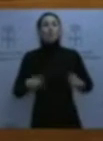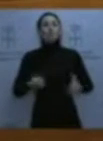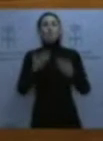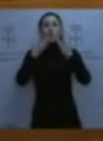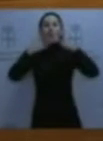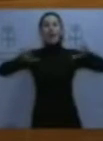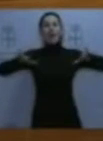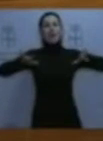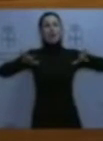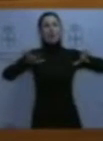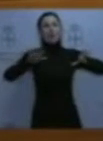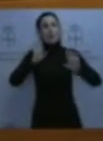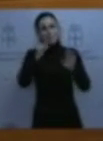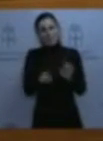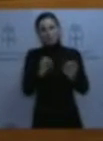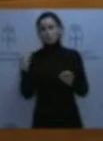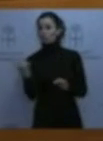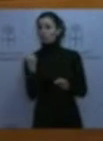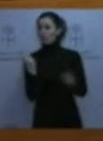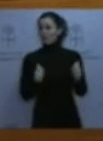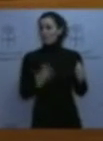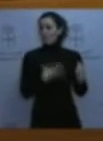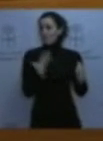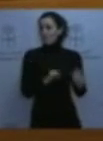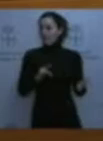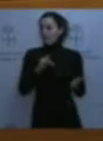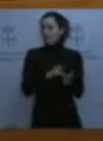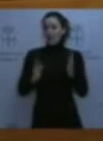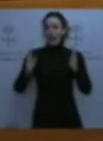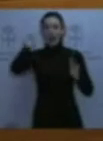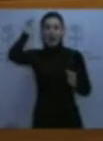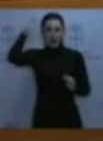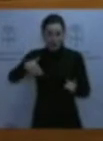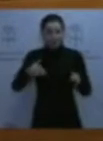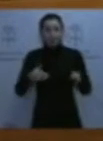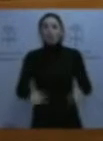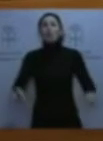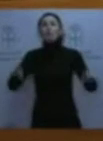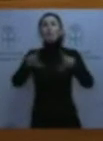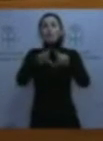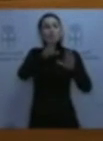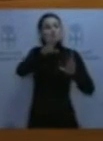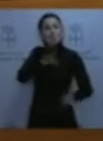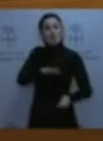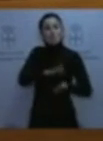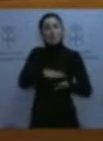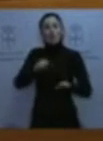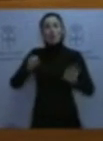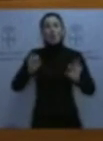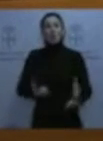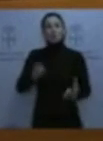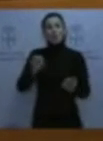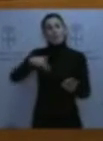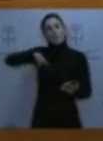emancipador ensayado durante la etapa republicana. Por eso se las torturaba y paseaba para expulsar de su alma el demonio del